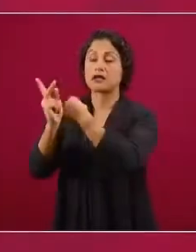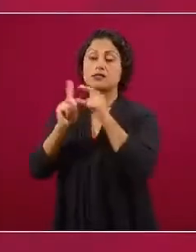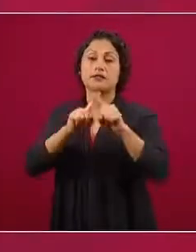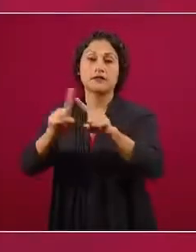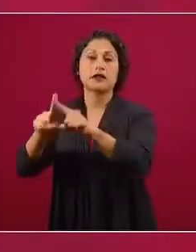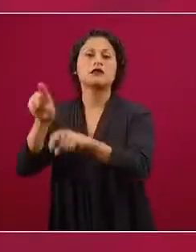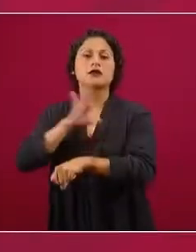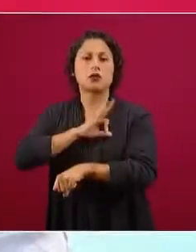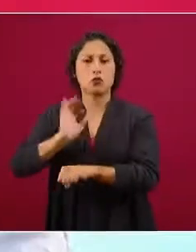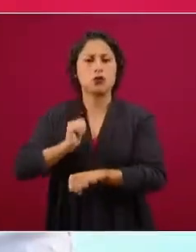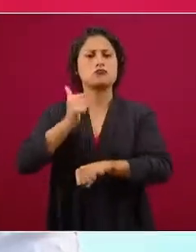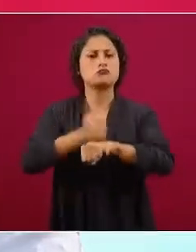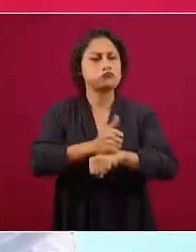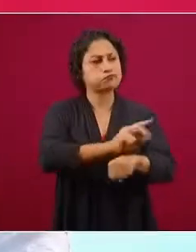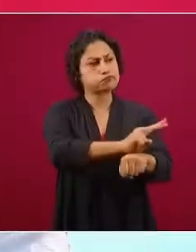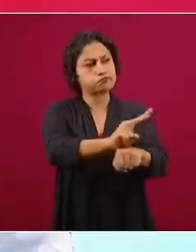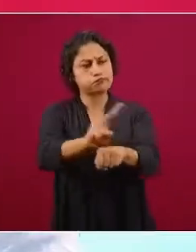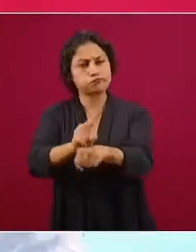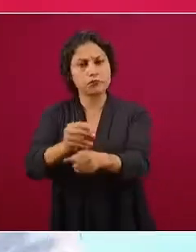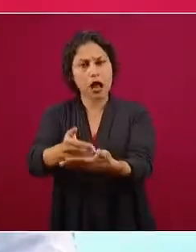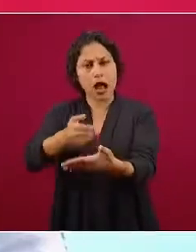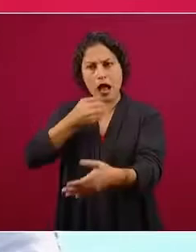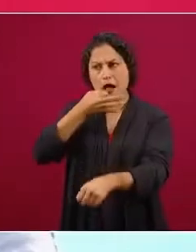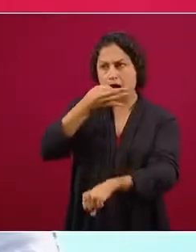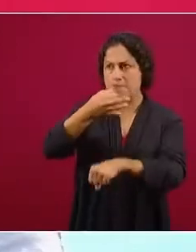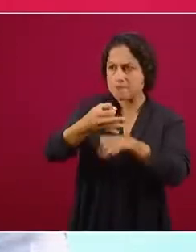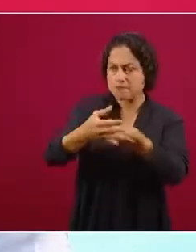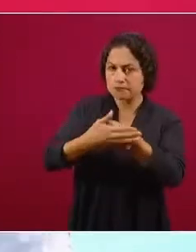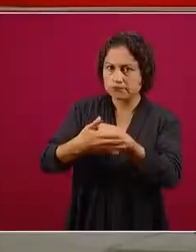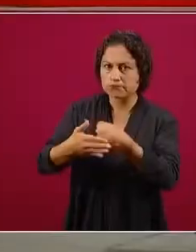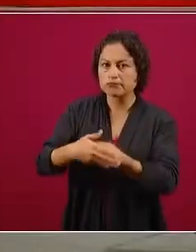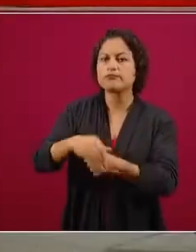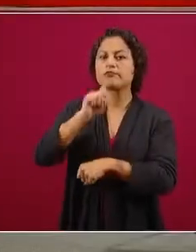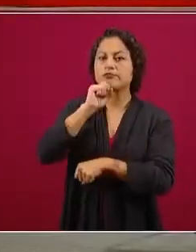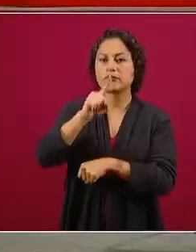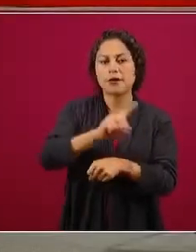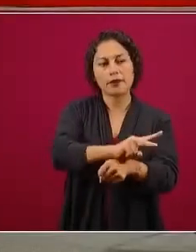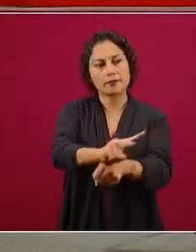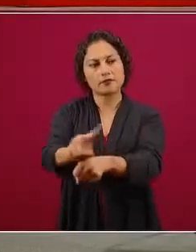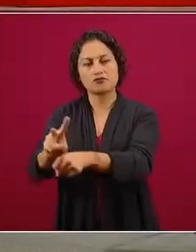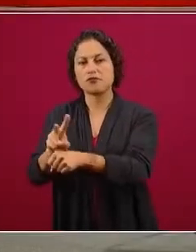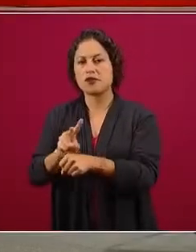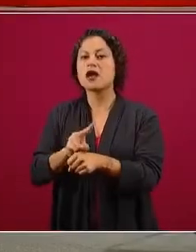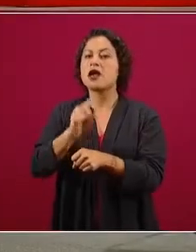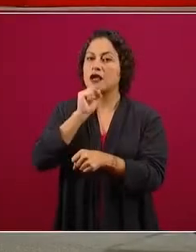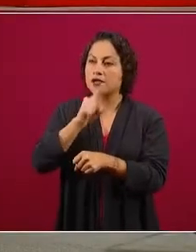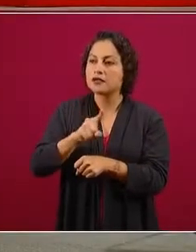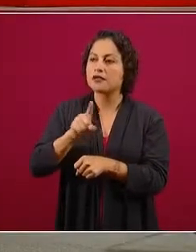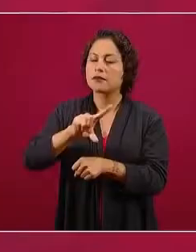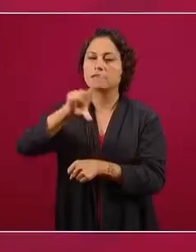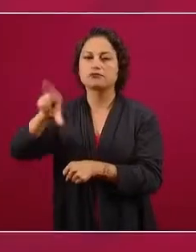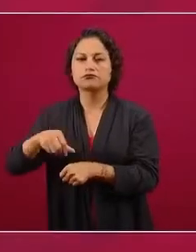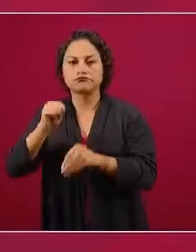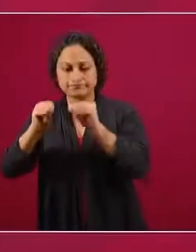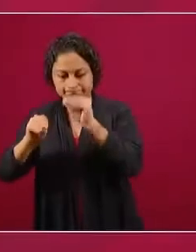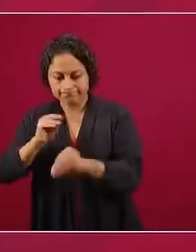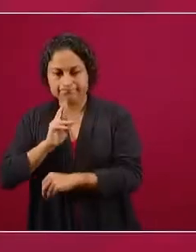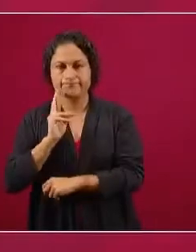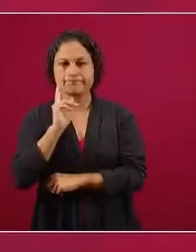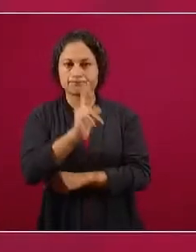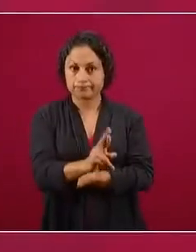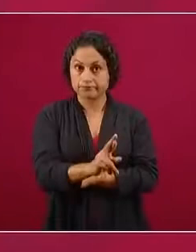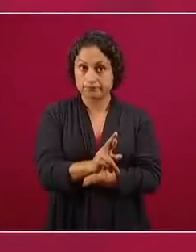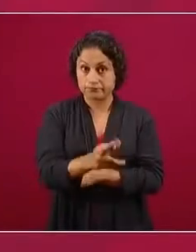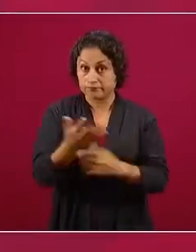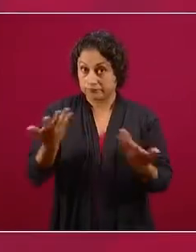monitoreo, alertamiento, verificación, integración de señales y respuesta. Este es un tema en el